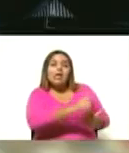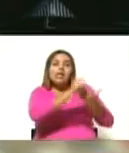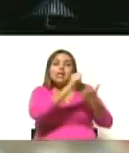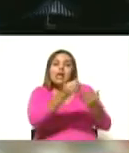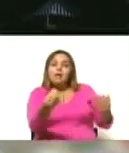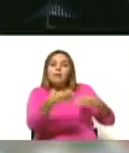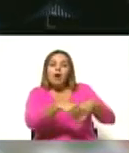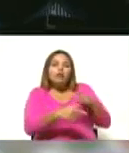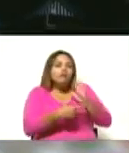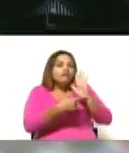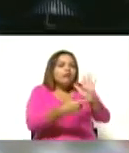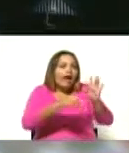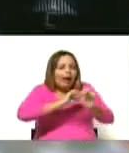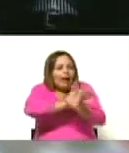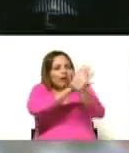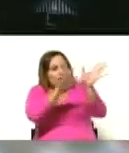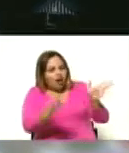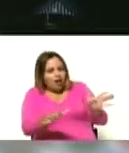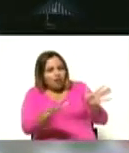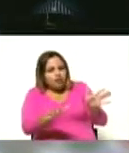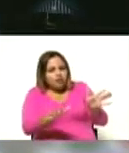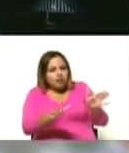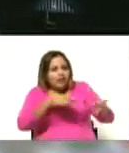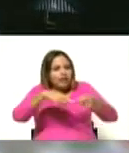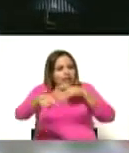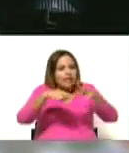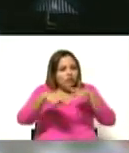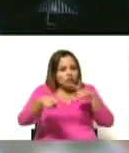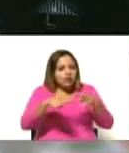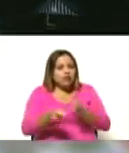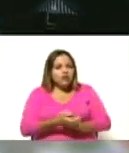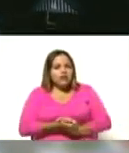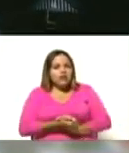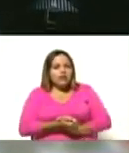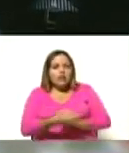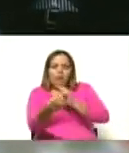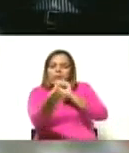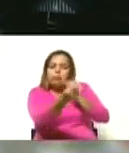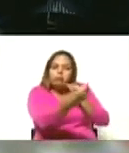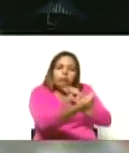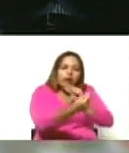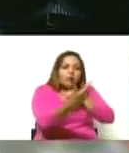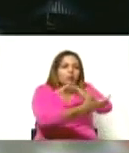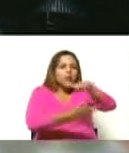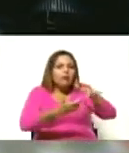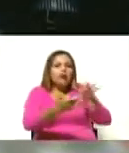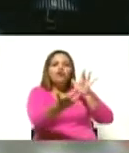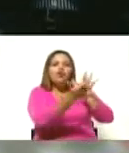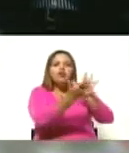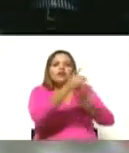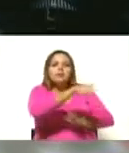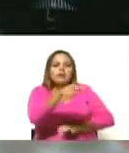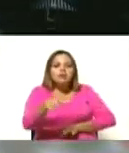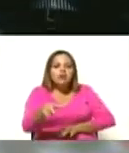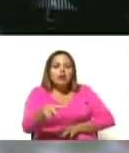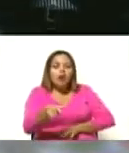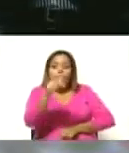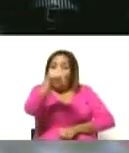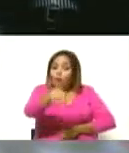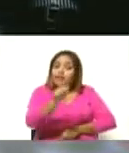visible, concreto, que se relaciona, que habla de los problemas, que se conecta con la gente, es